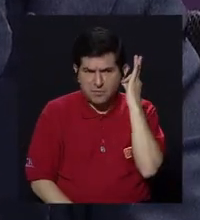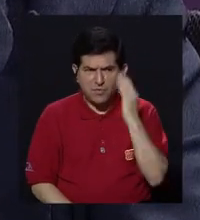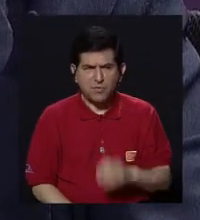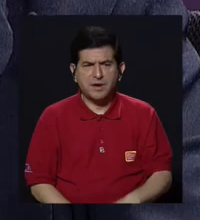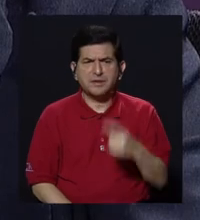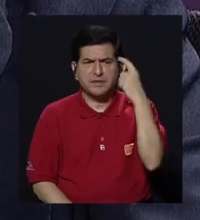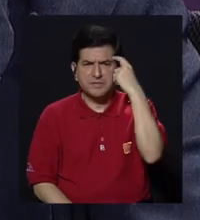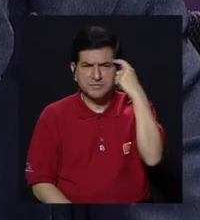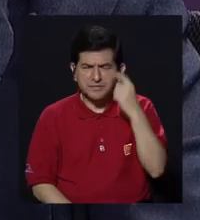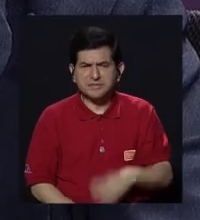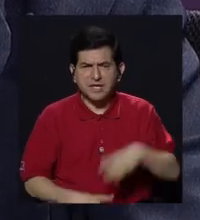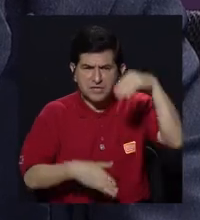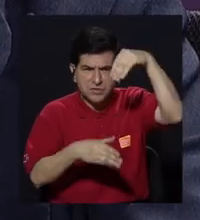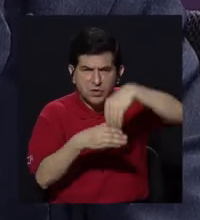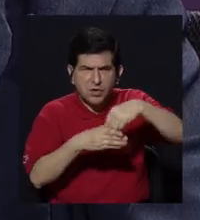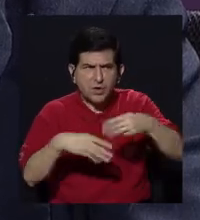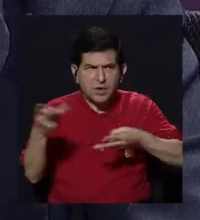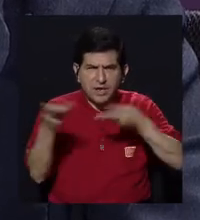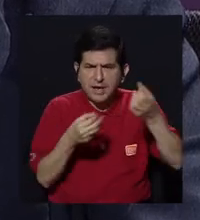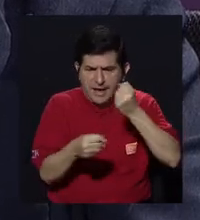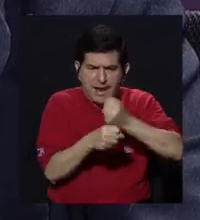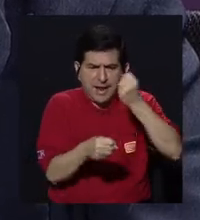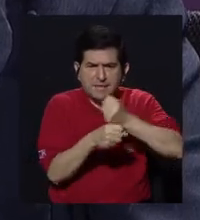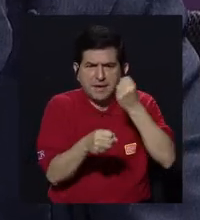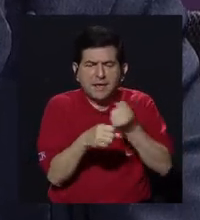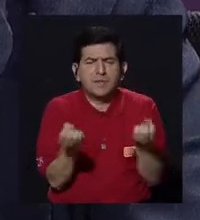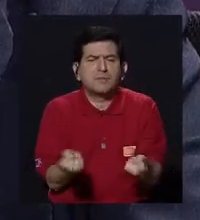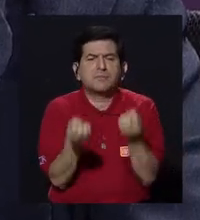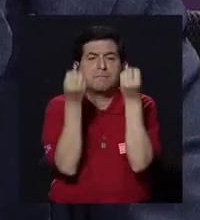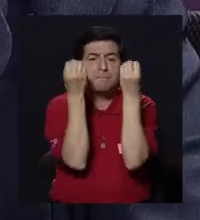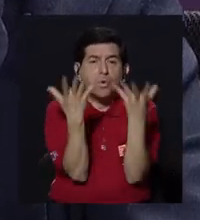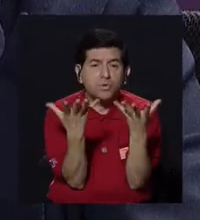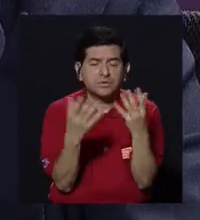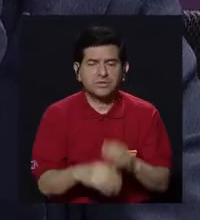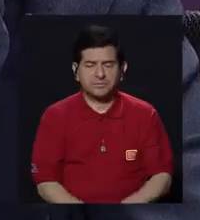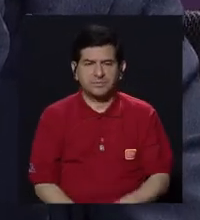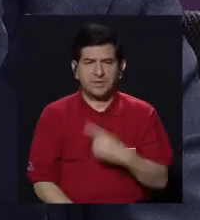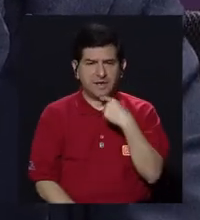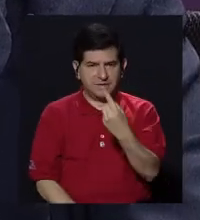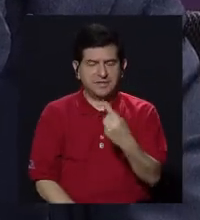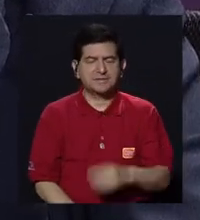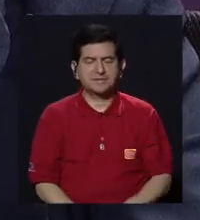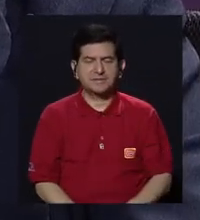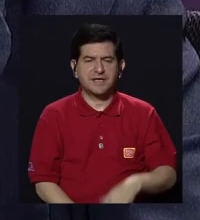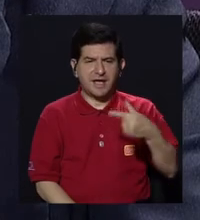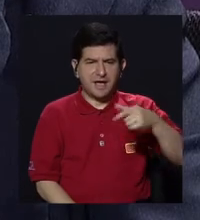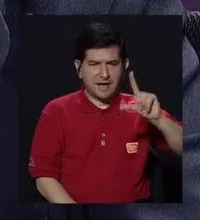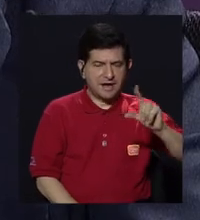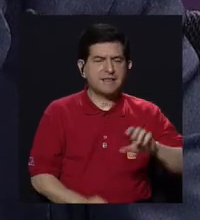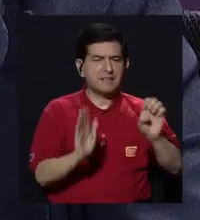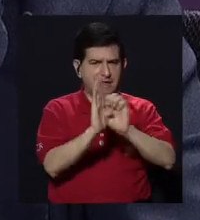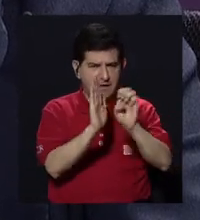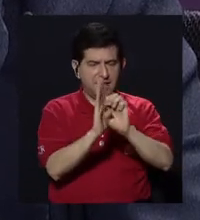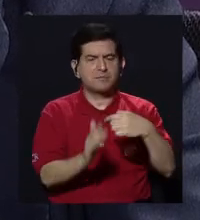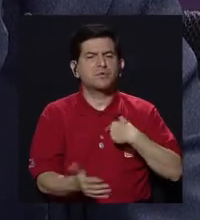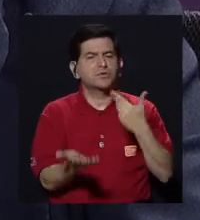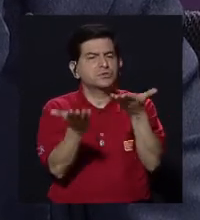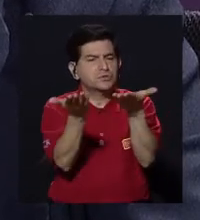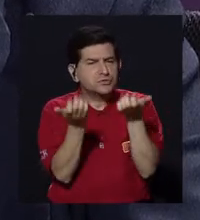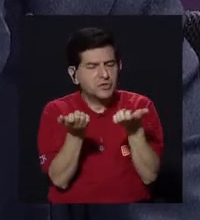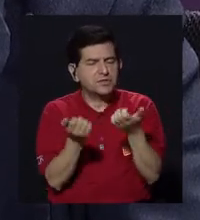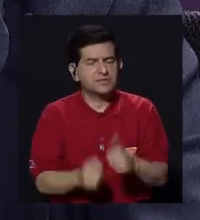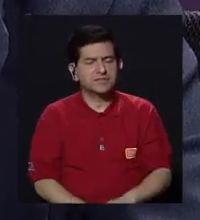mujeres para la incorporación en el mercado laboral son bastantes. Doña Gretel mencionaba algunos ejemplos. A mí me